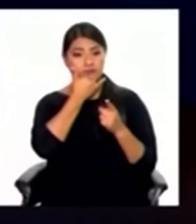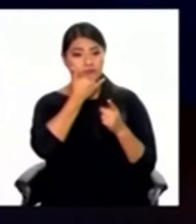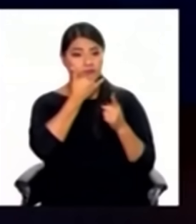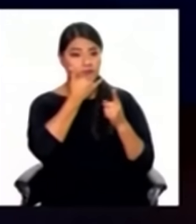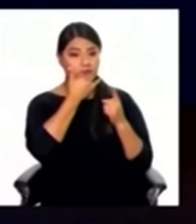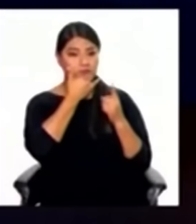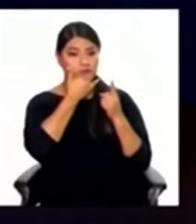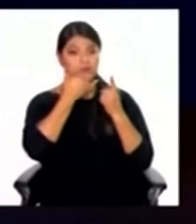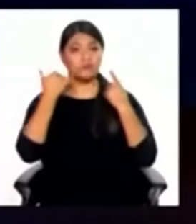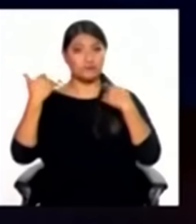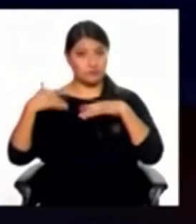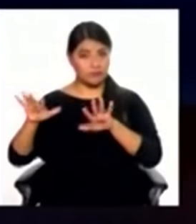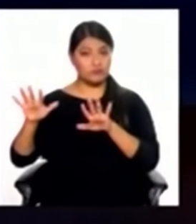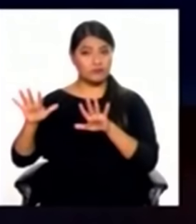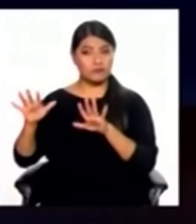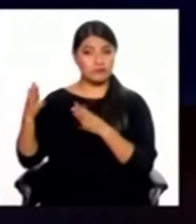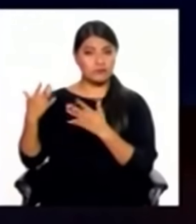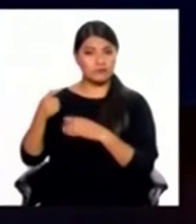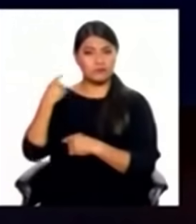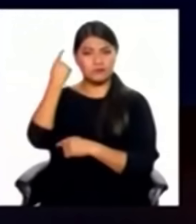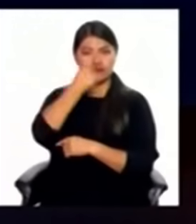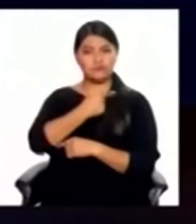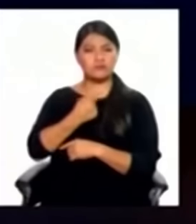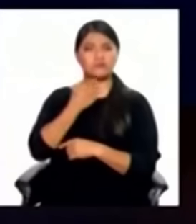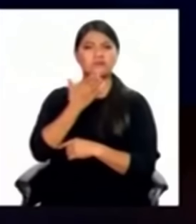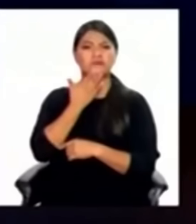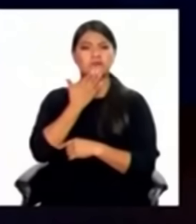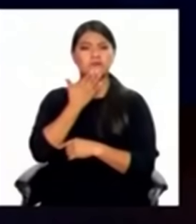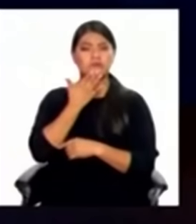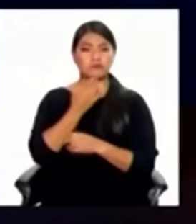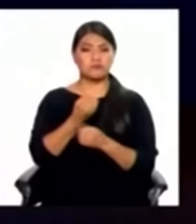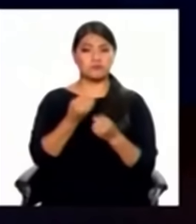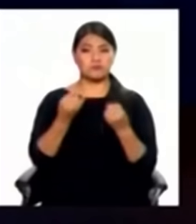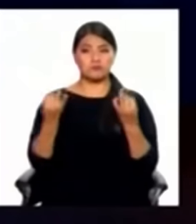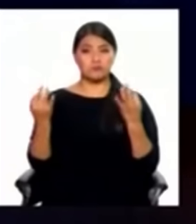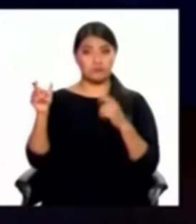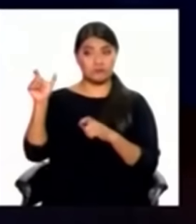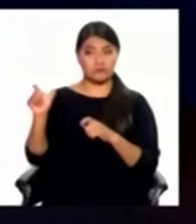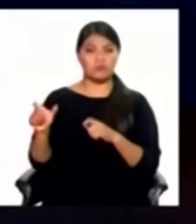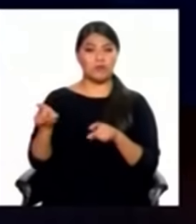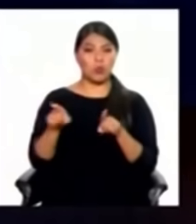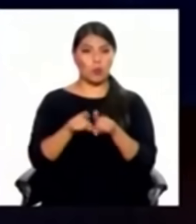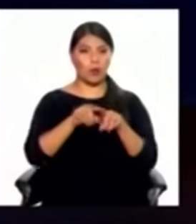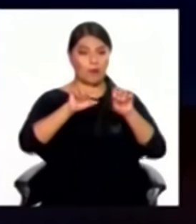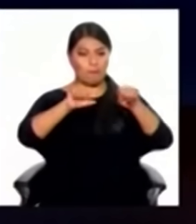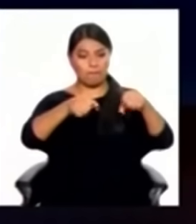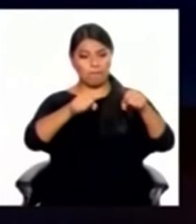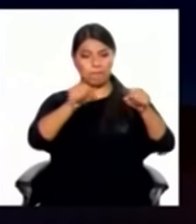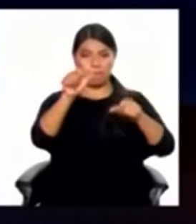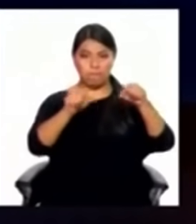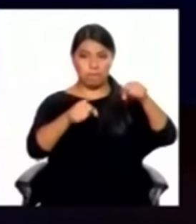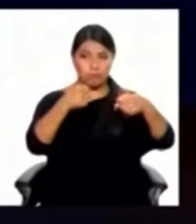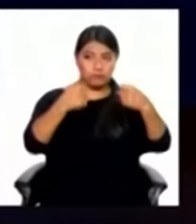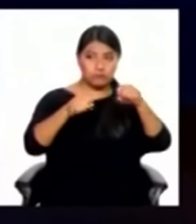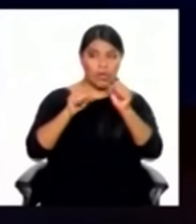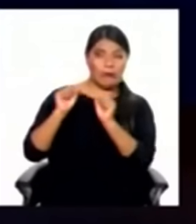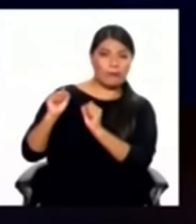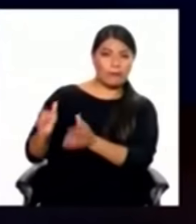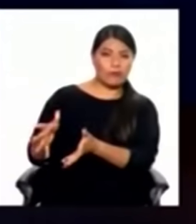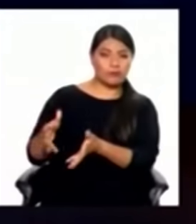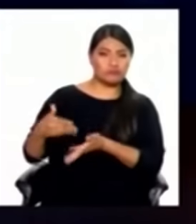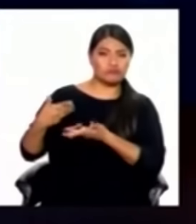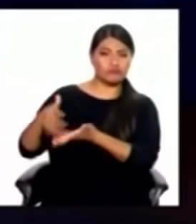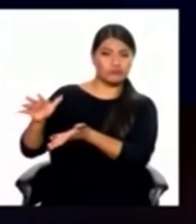ya se habría conocido la identidad o paradero de estos, cómplices, de estos cómplices o estos sujetos que cometieron este